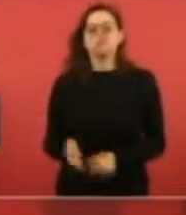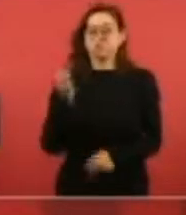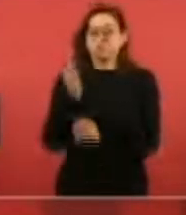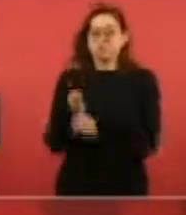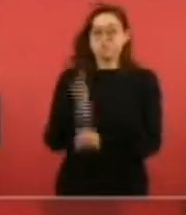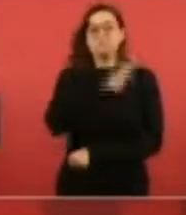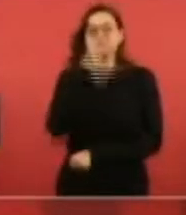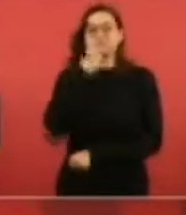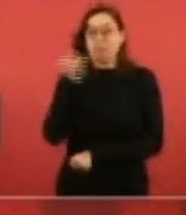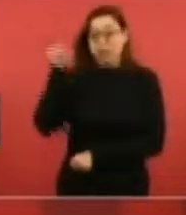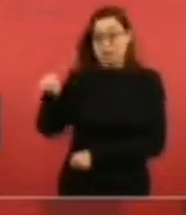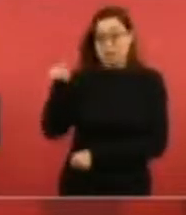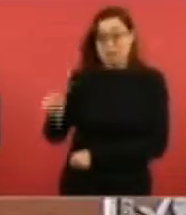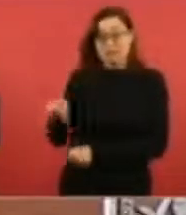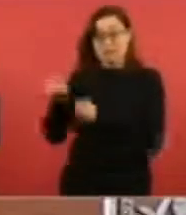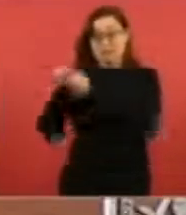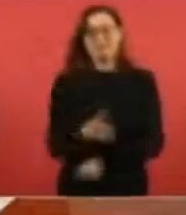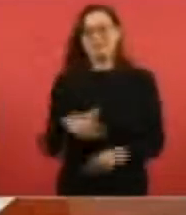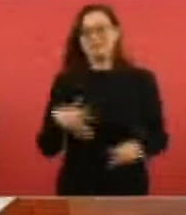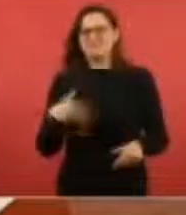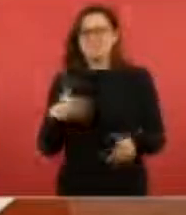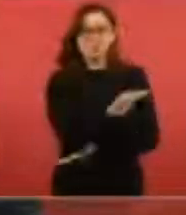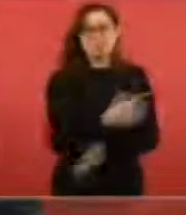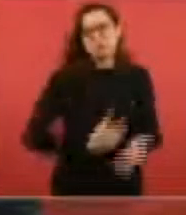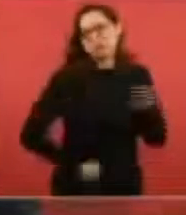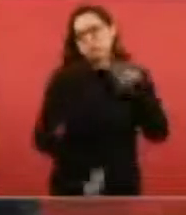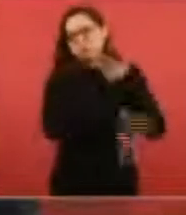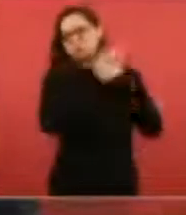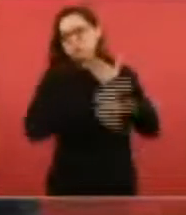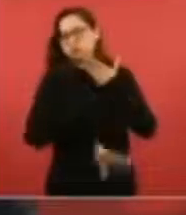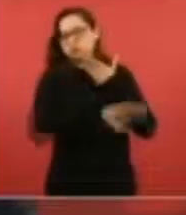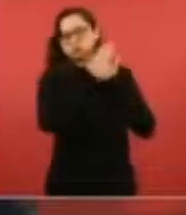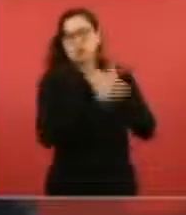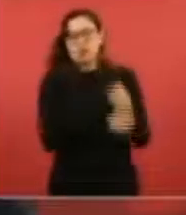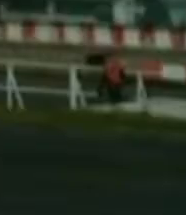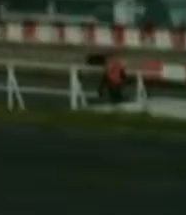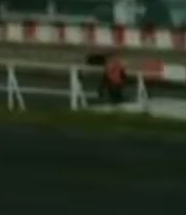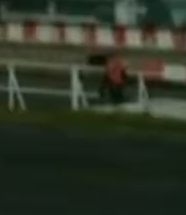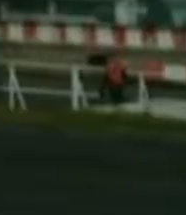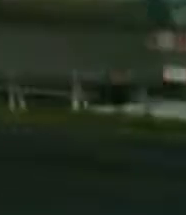abasto de medicamentos. No puedo decir 100%. Pero ya estamos a punto de resolverlo.